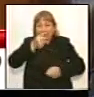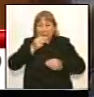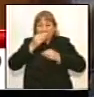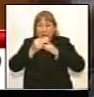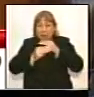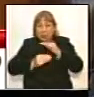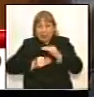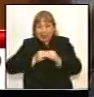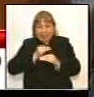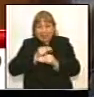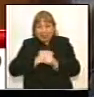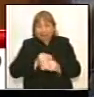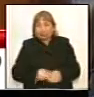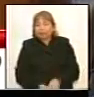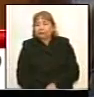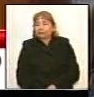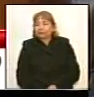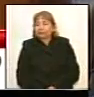mundial,